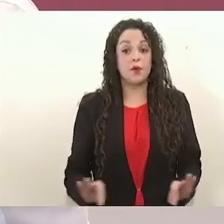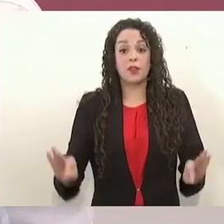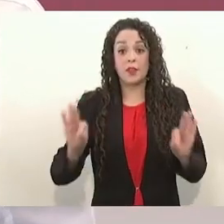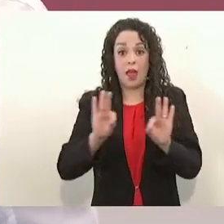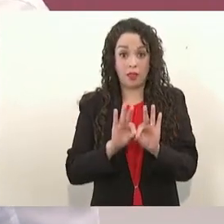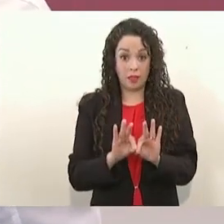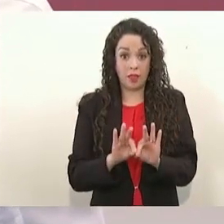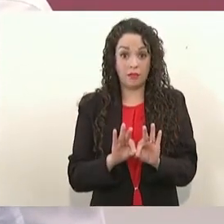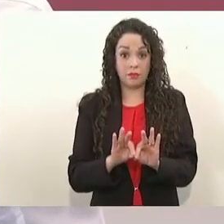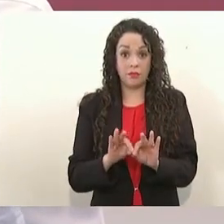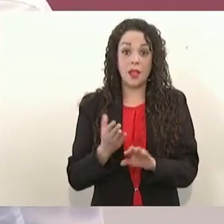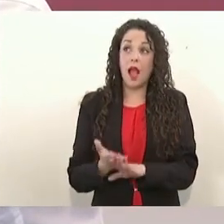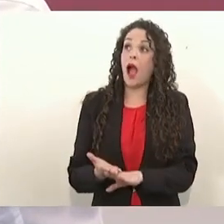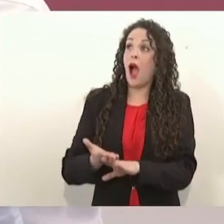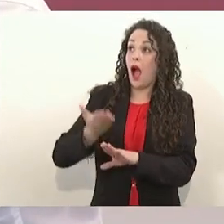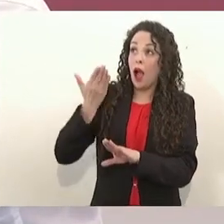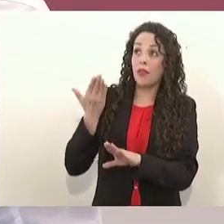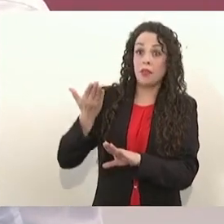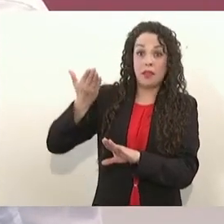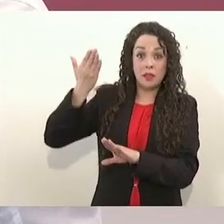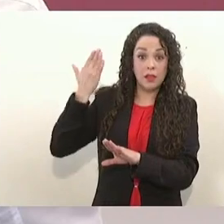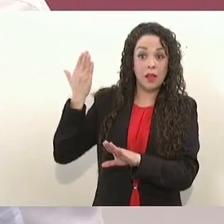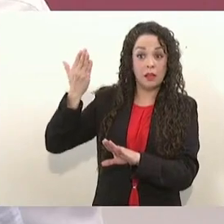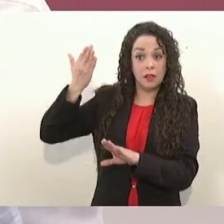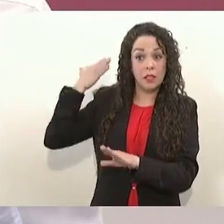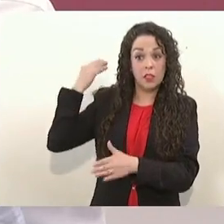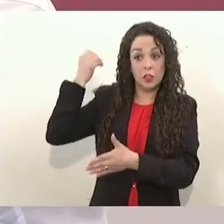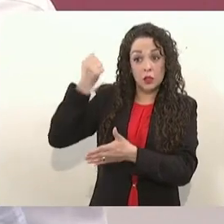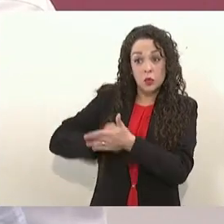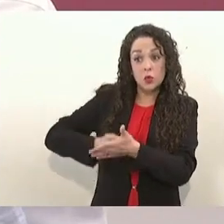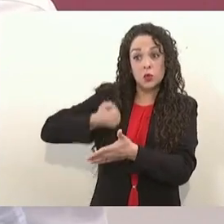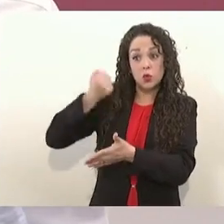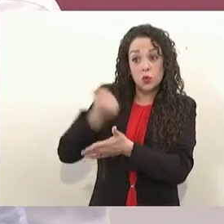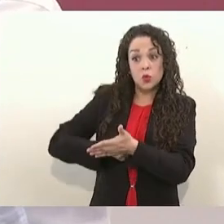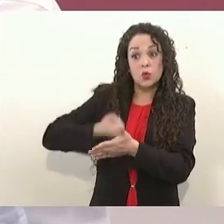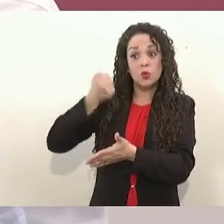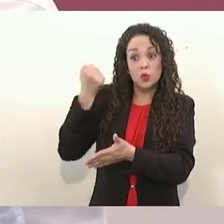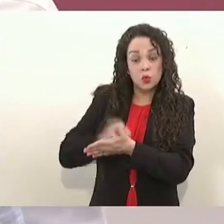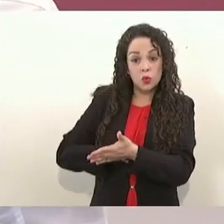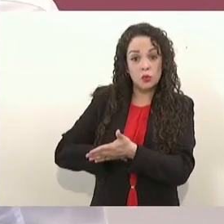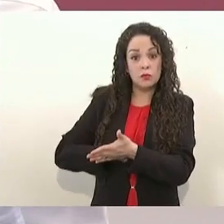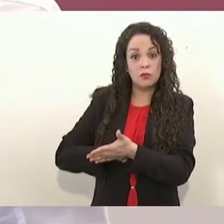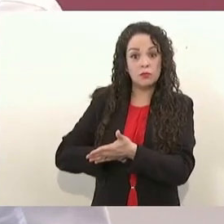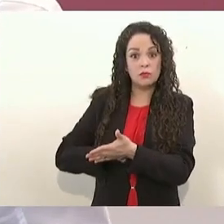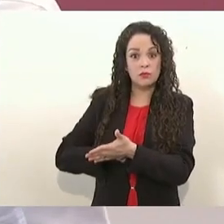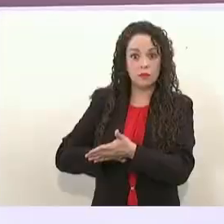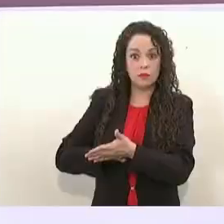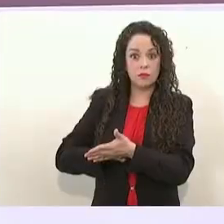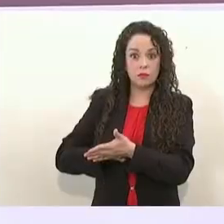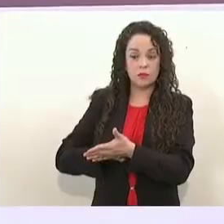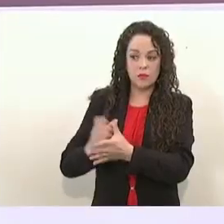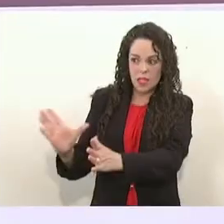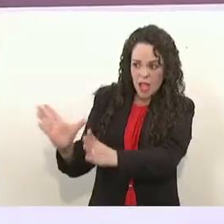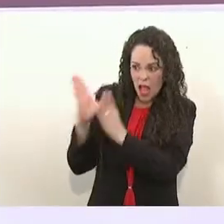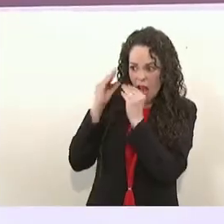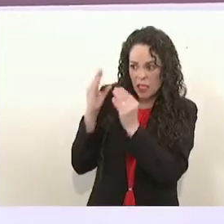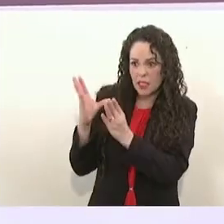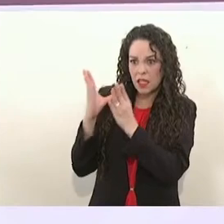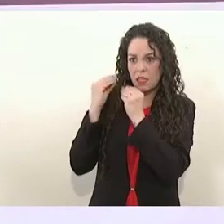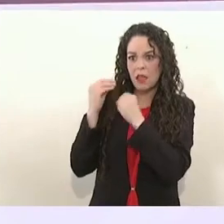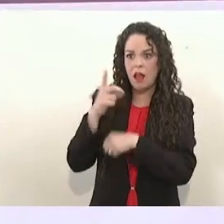patria, quienes nos enseñaron a luchar por la justicia, por la